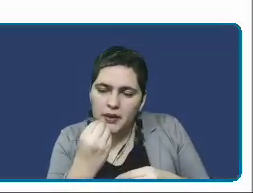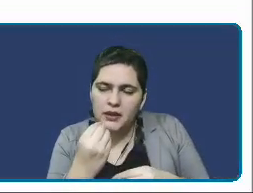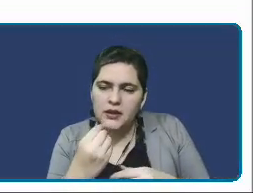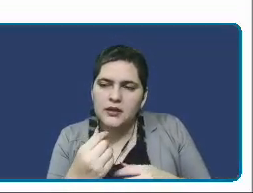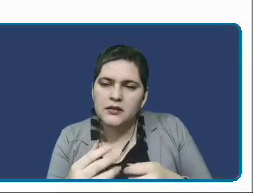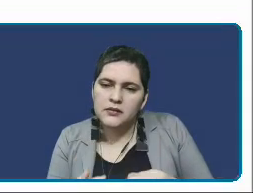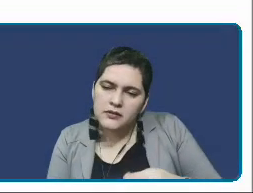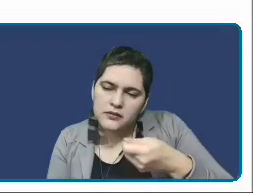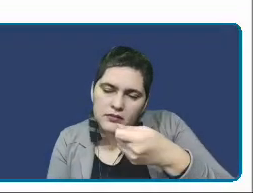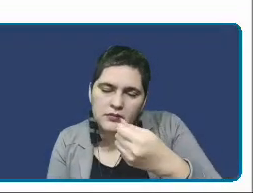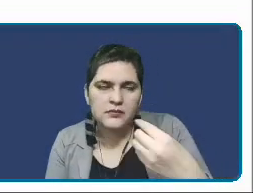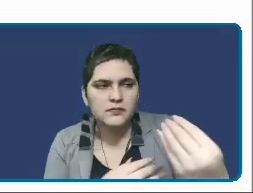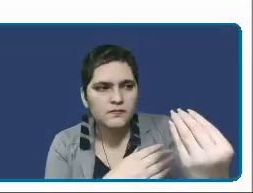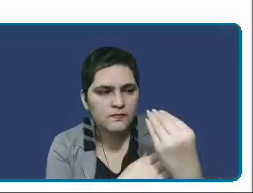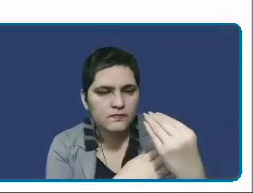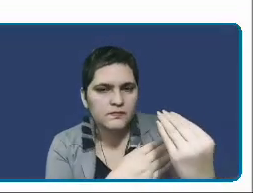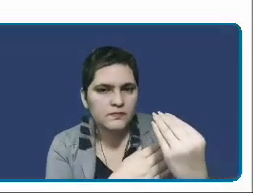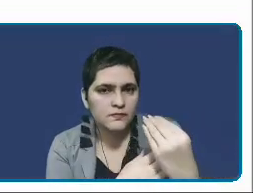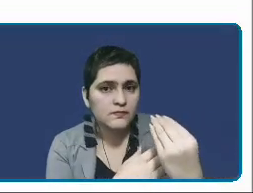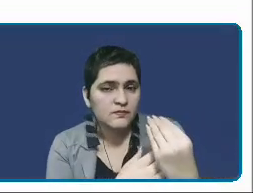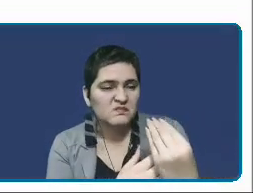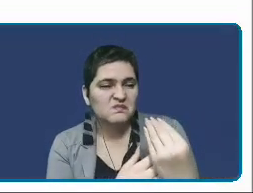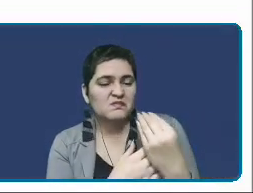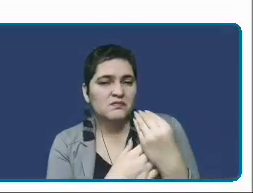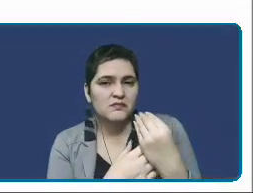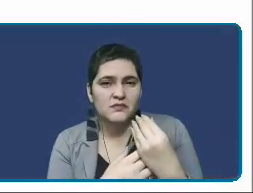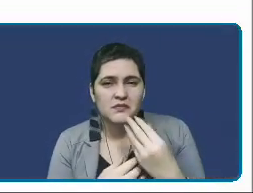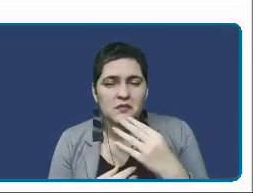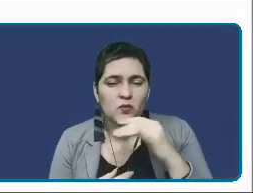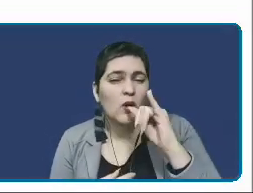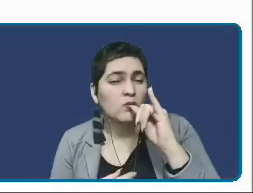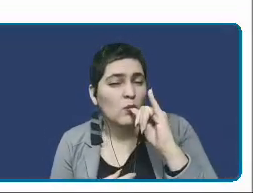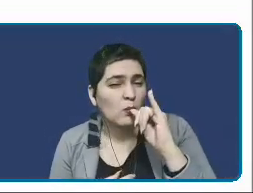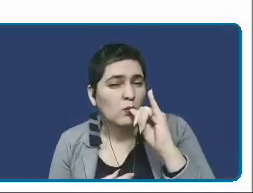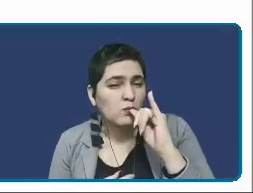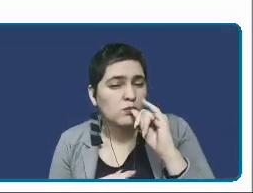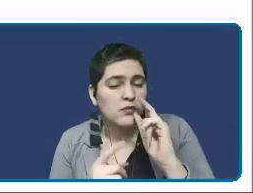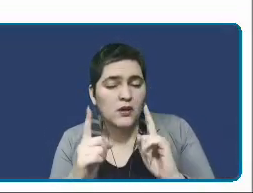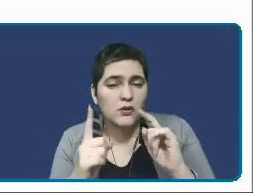una fórmula, una mamadera en el periodo de lactante